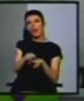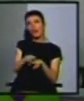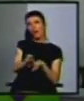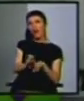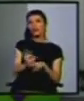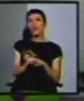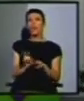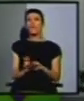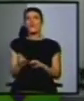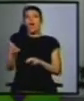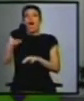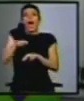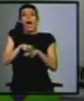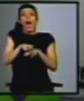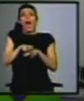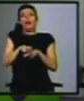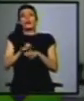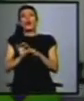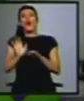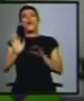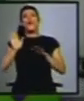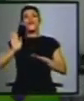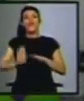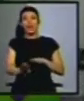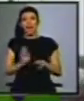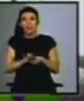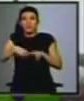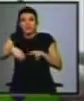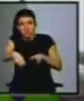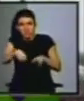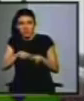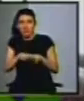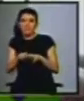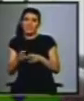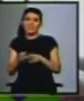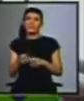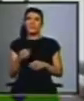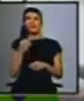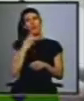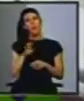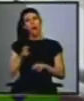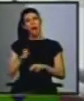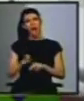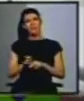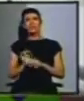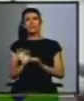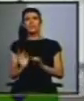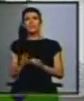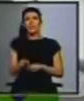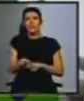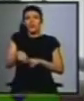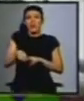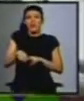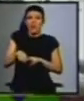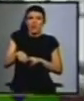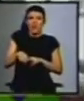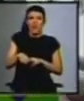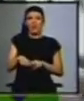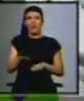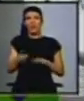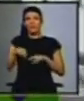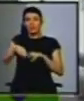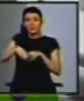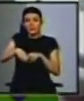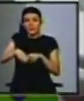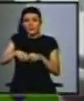son demasiado altos, la microfrena, uno pasa casi de largo por encima. Claro, los asientos son muy inclinados. Son inclinados los asientos,